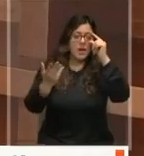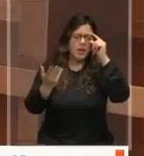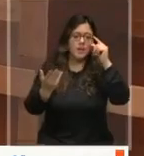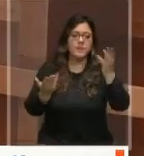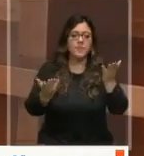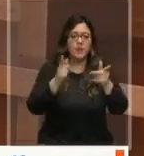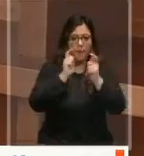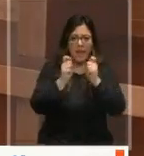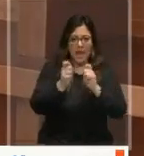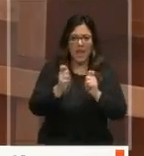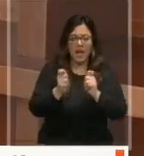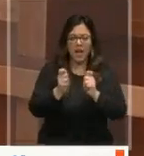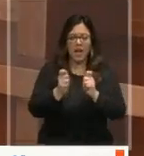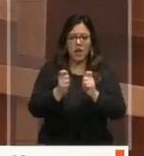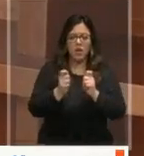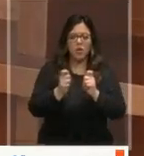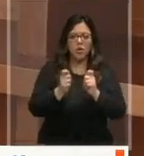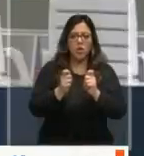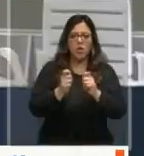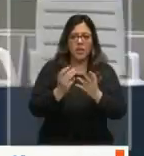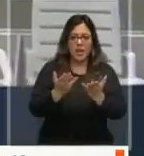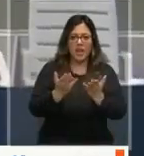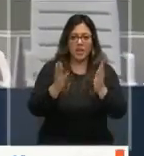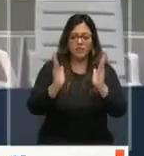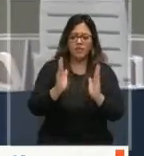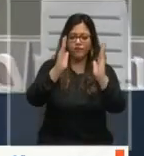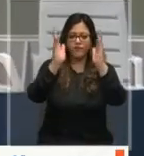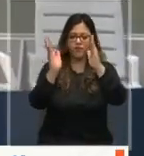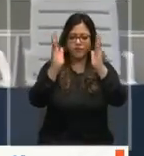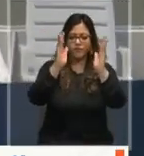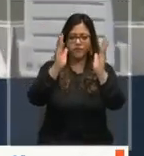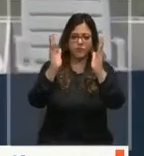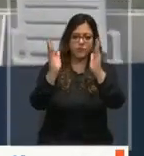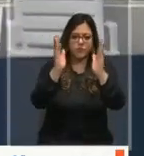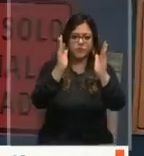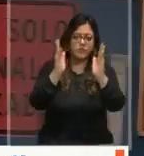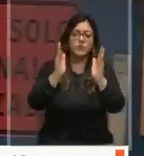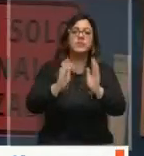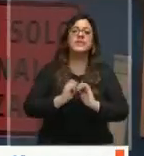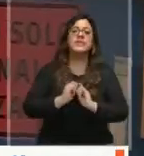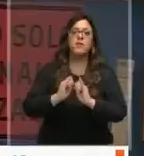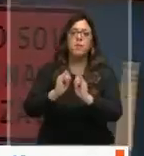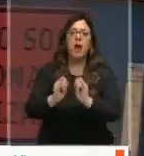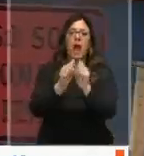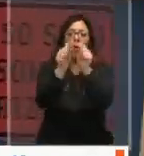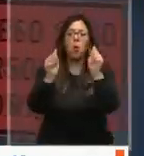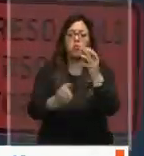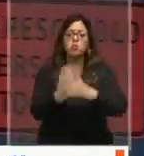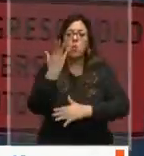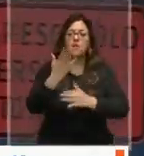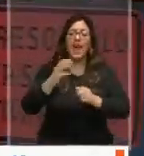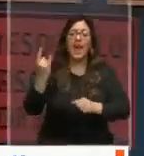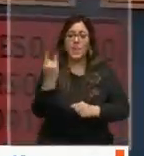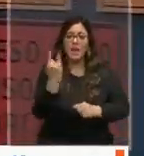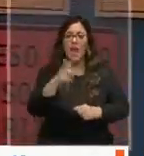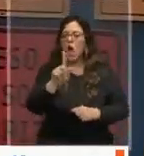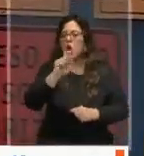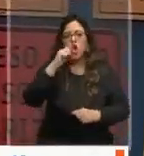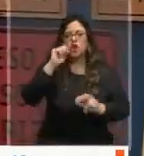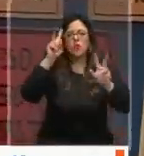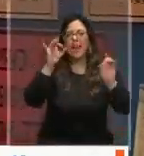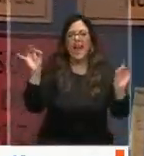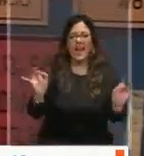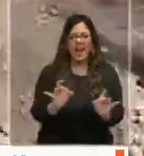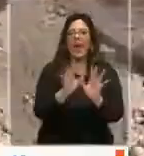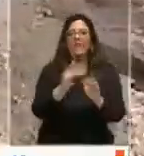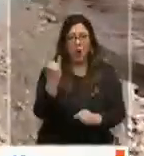básicamente en peligro la estabilidad de esta estructura. Según informaron las autoridades, la nueva emergencia no reviste un carácter de gravedad